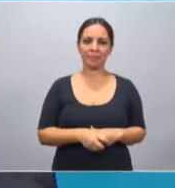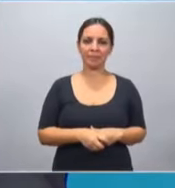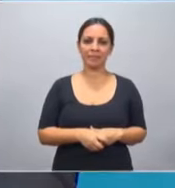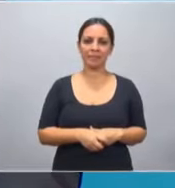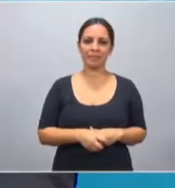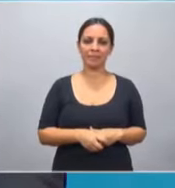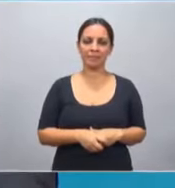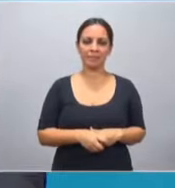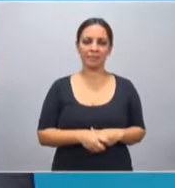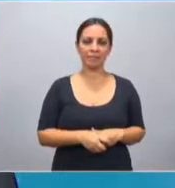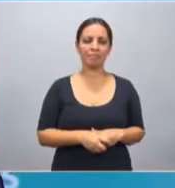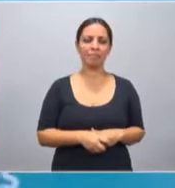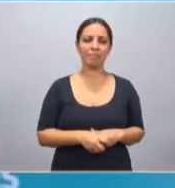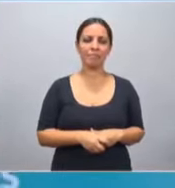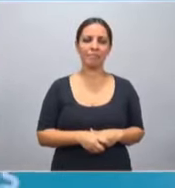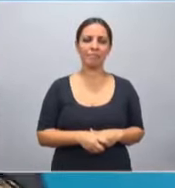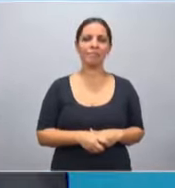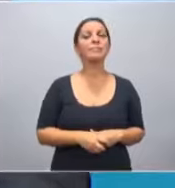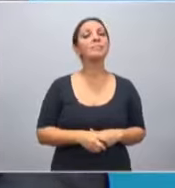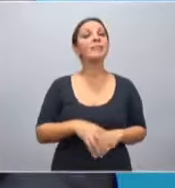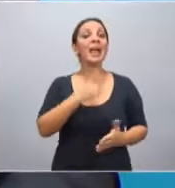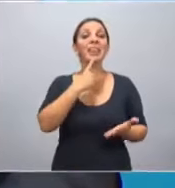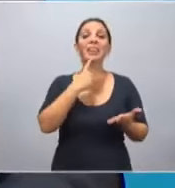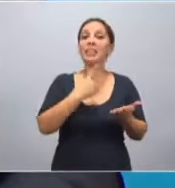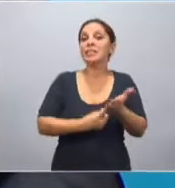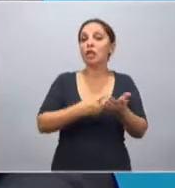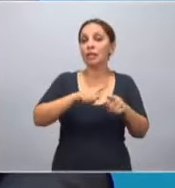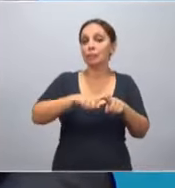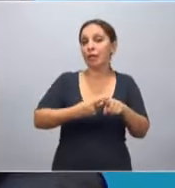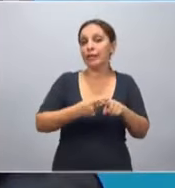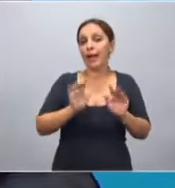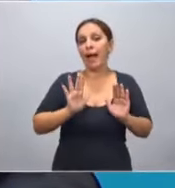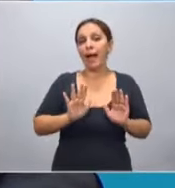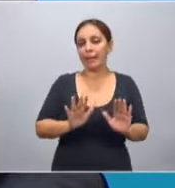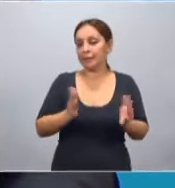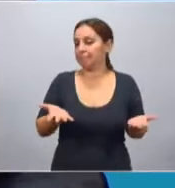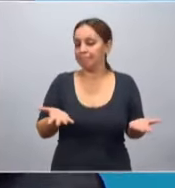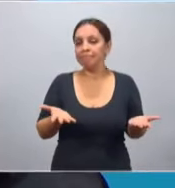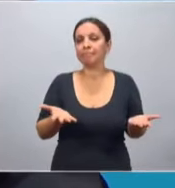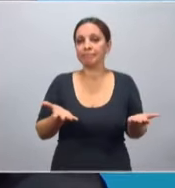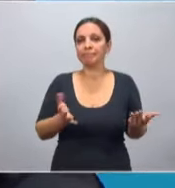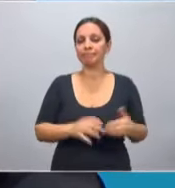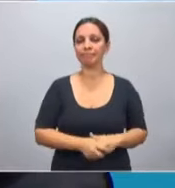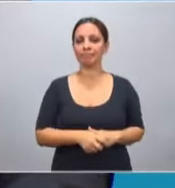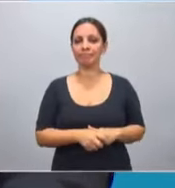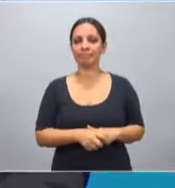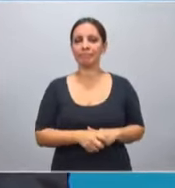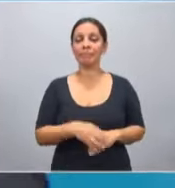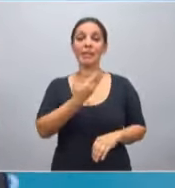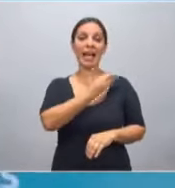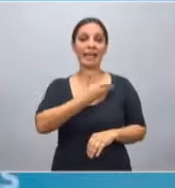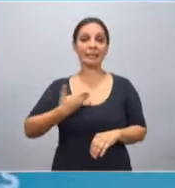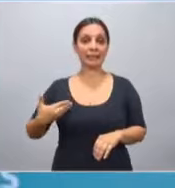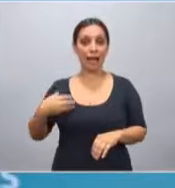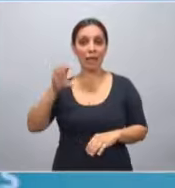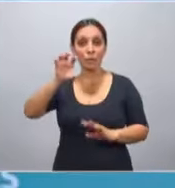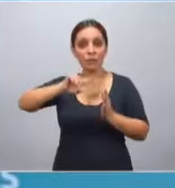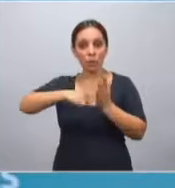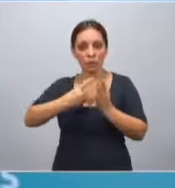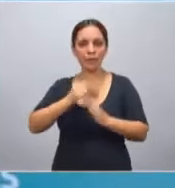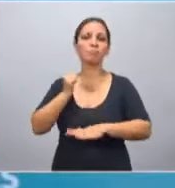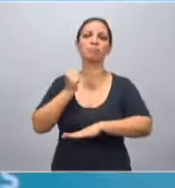hablando son decisiones políticas si la verdad que son decisiones políticas es un estado presente